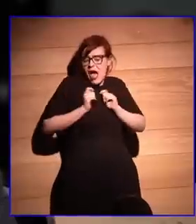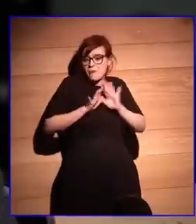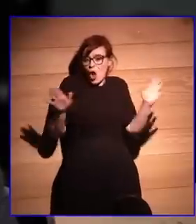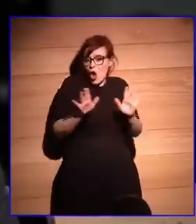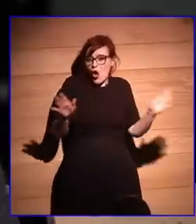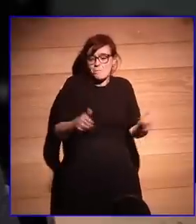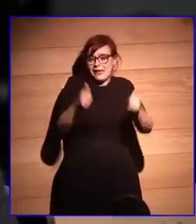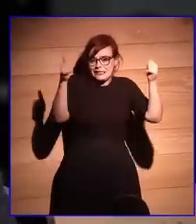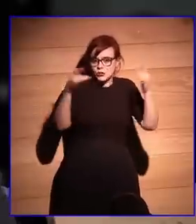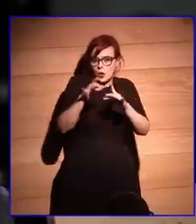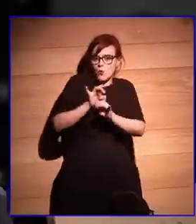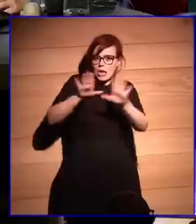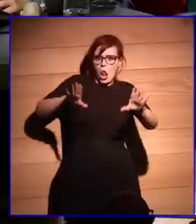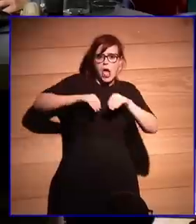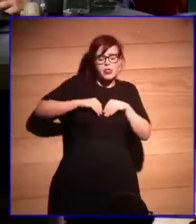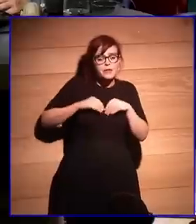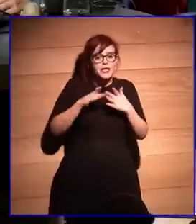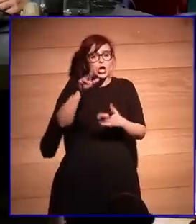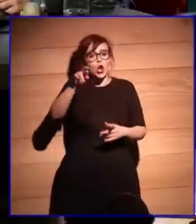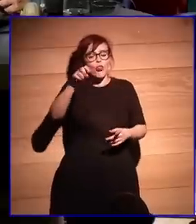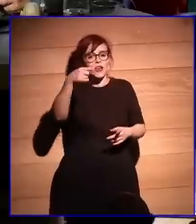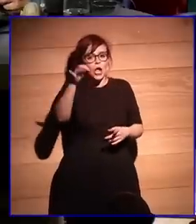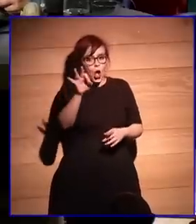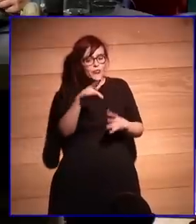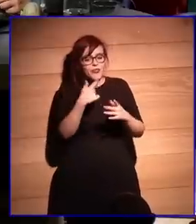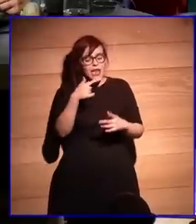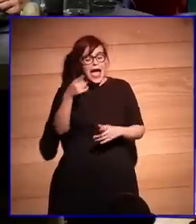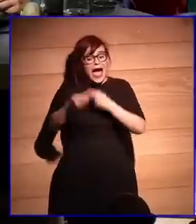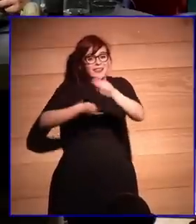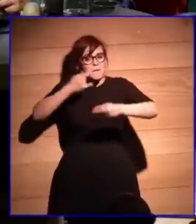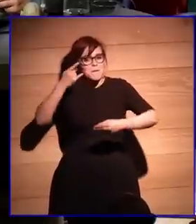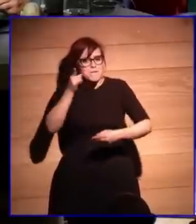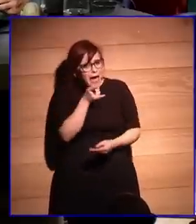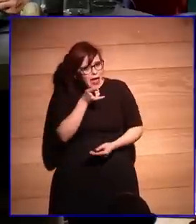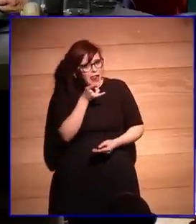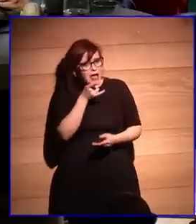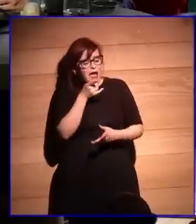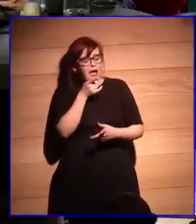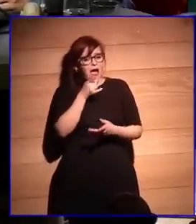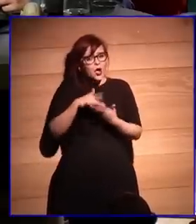Tiene claro lo que quiere y lo asume. Y es lo que decía Rodrigo antes, él sabe que está haciendo el mal, sabe que lo está haciendo de forma egoísta